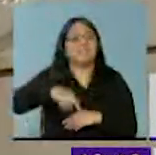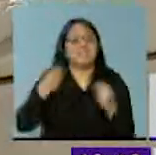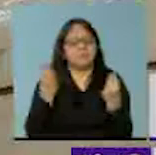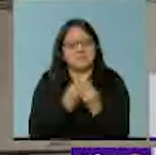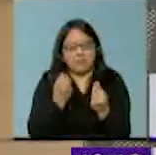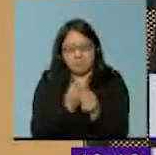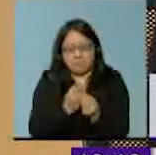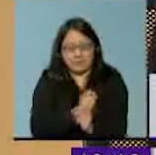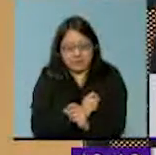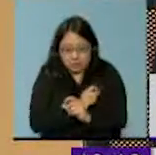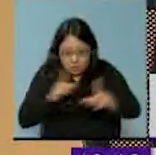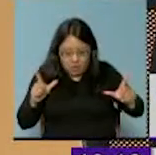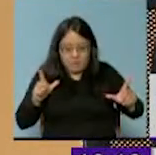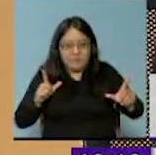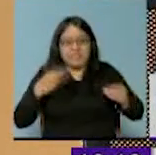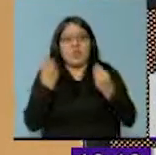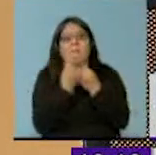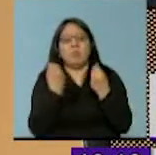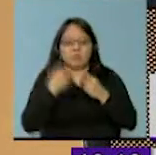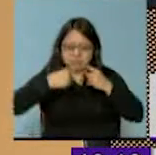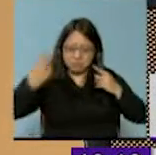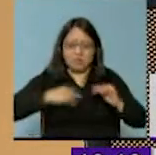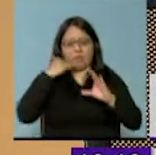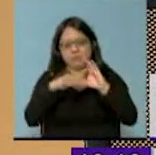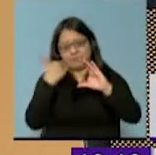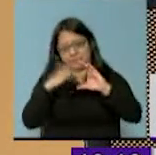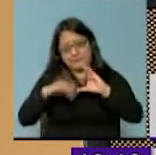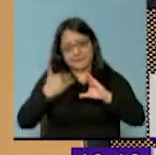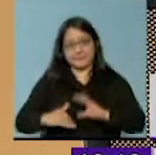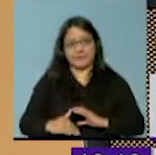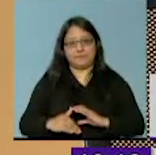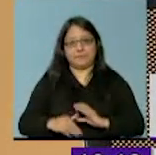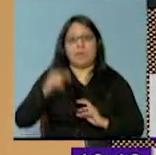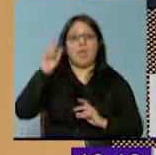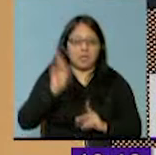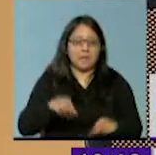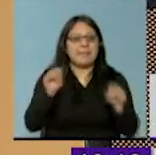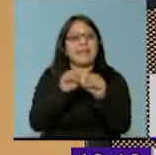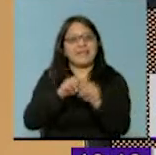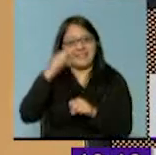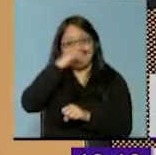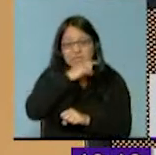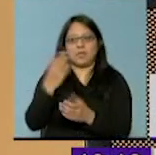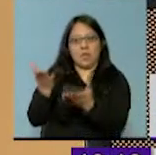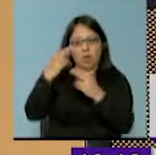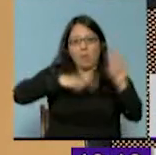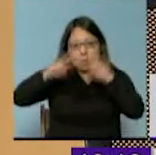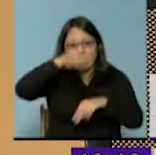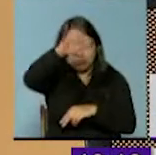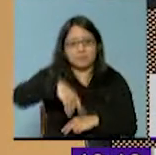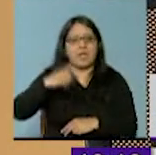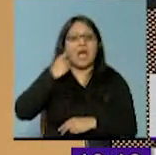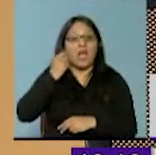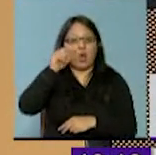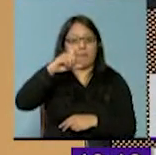gente contando cada caso. Cuando hablamos con el señor Emilio Cayo, porque Canal 7 también habló con él, él explicó que se trata